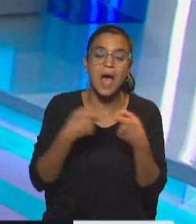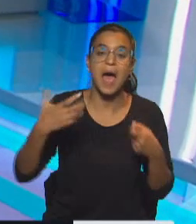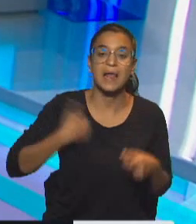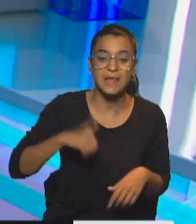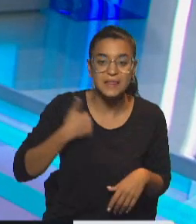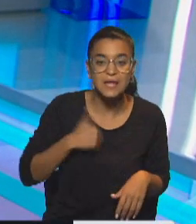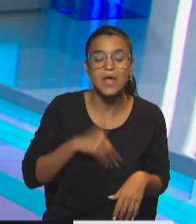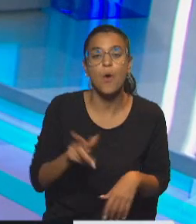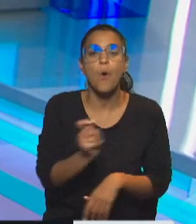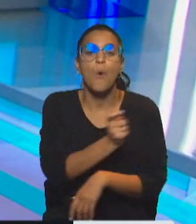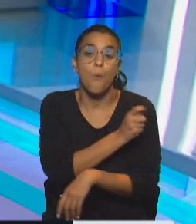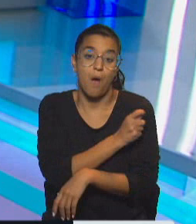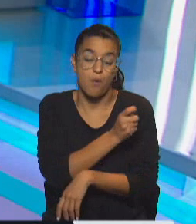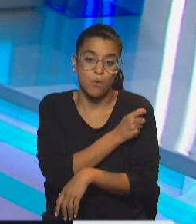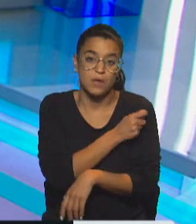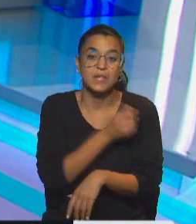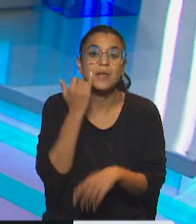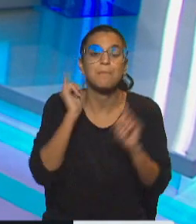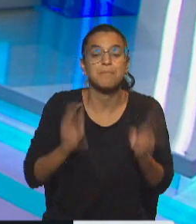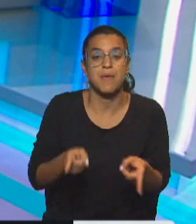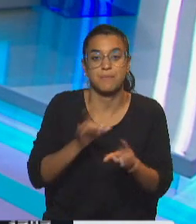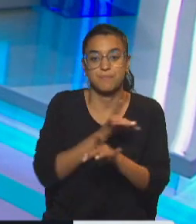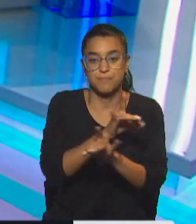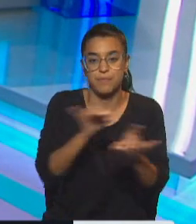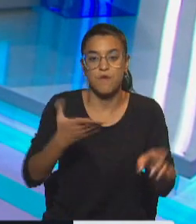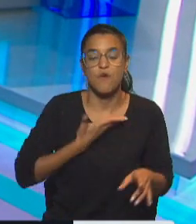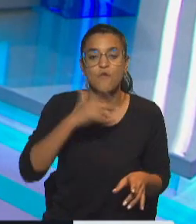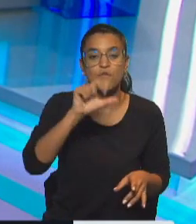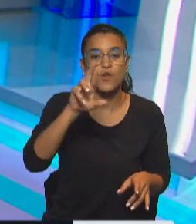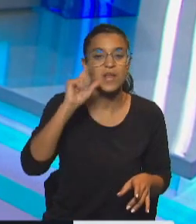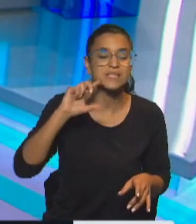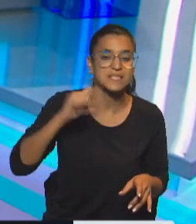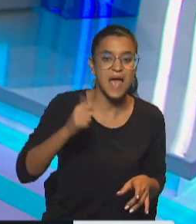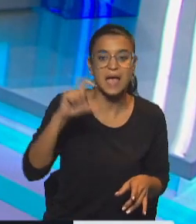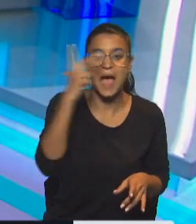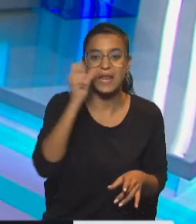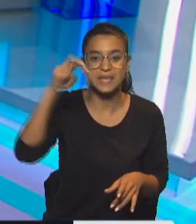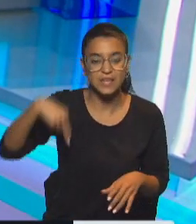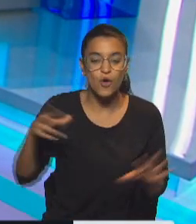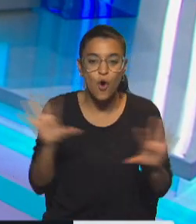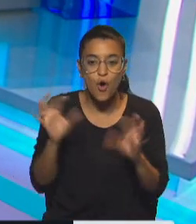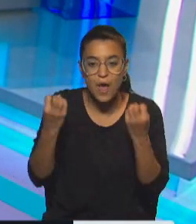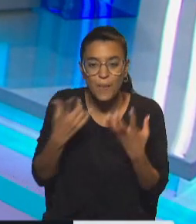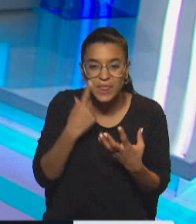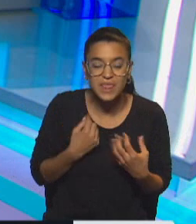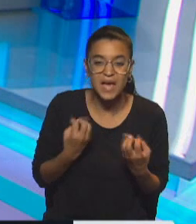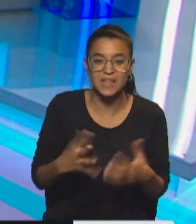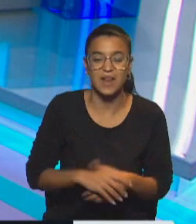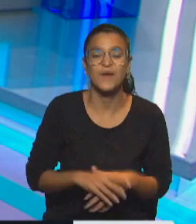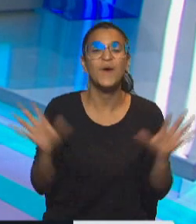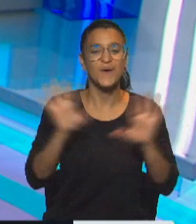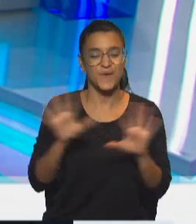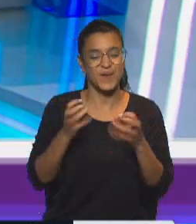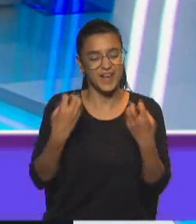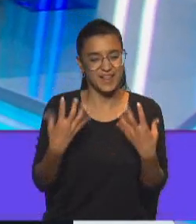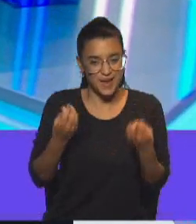Argentina de Vacunología y Epidemiología, Florencia Can. ¿Qué tal, doctora? Buen día. Florencia, ¿cómo le va? Hola,